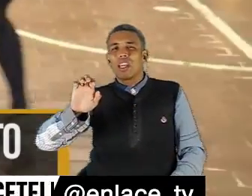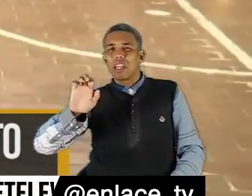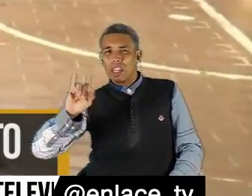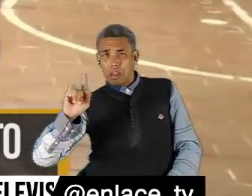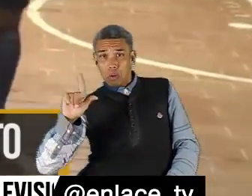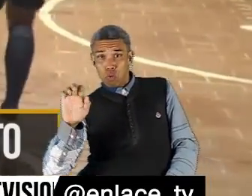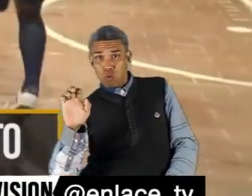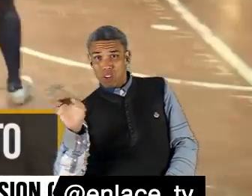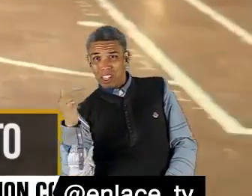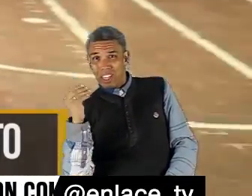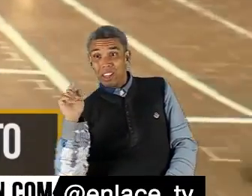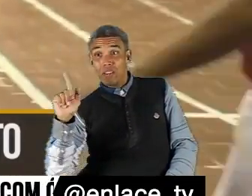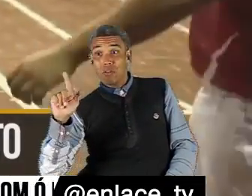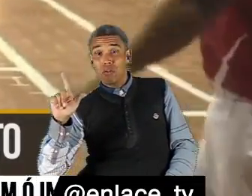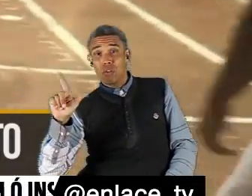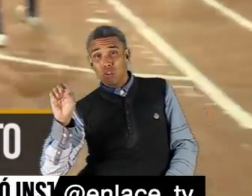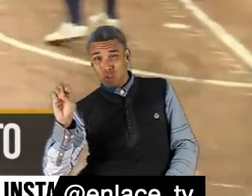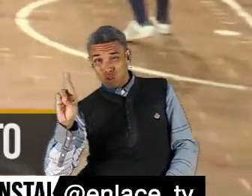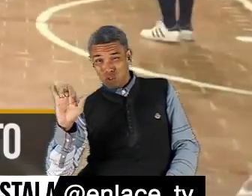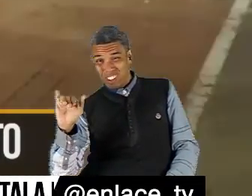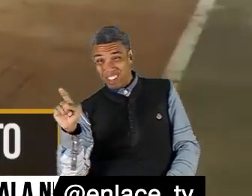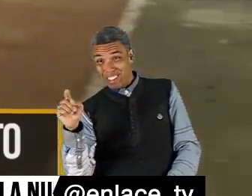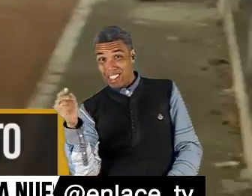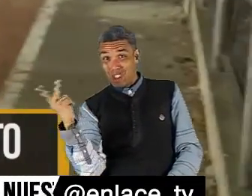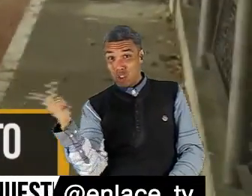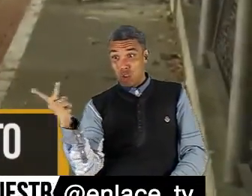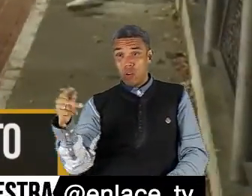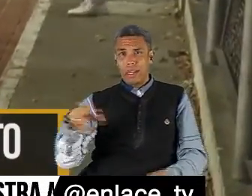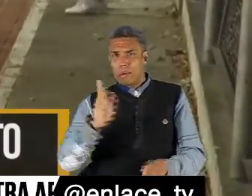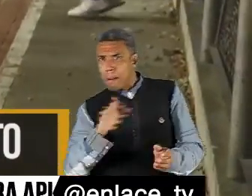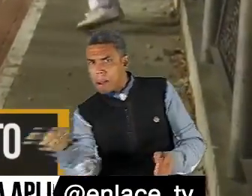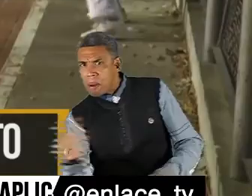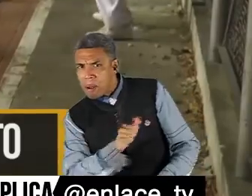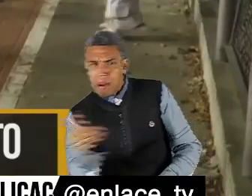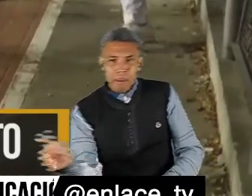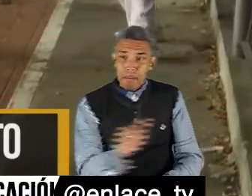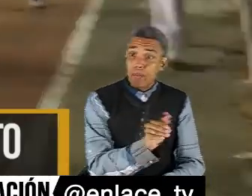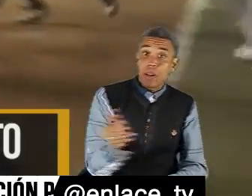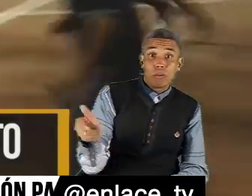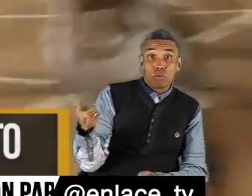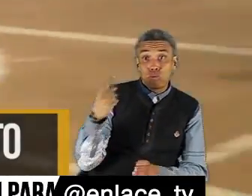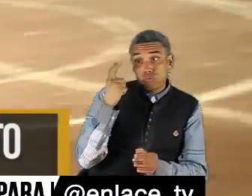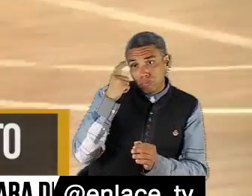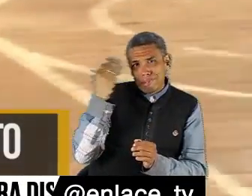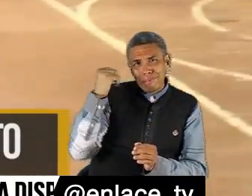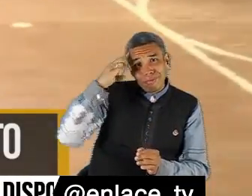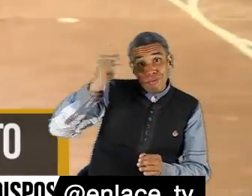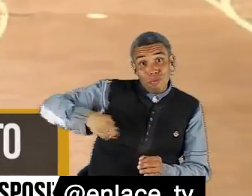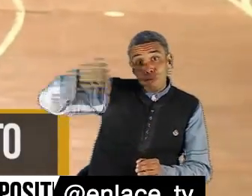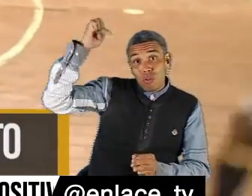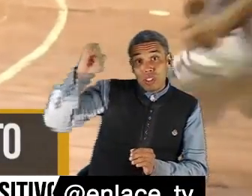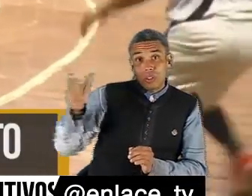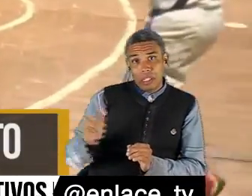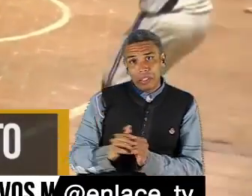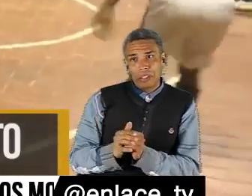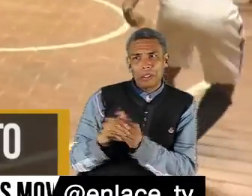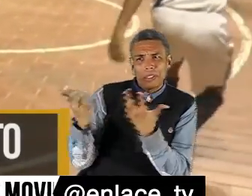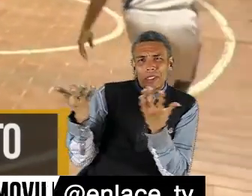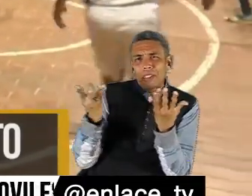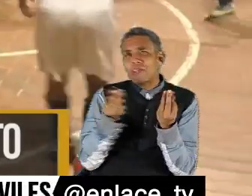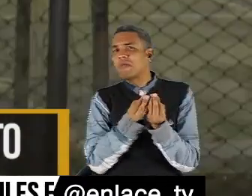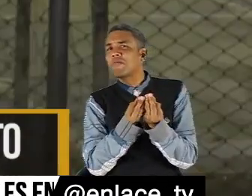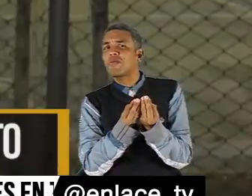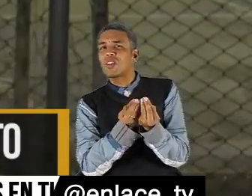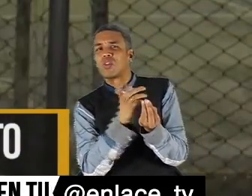jugadores que han jugado el microfútbol profesional en Colombia. Comunidad, siempre cuando hay torneo allá se integran todo, como quien